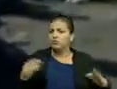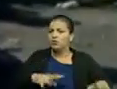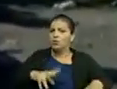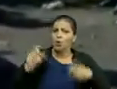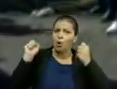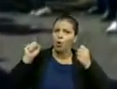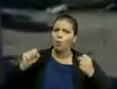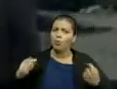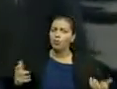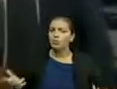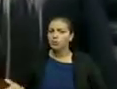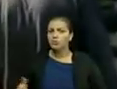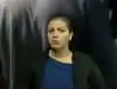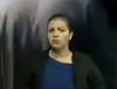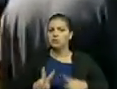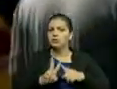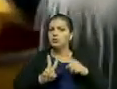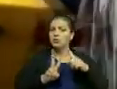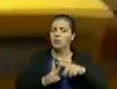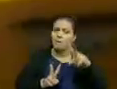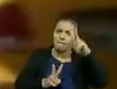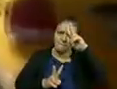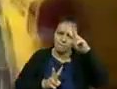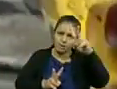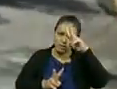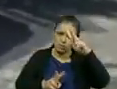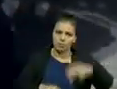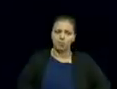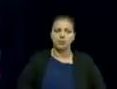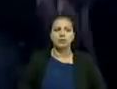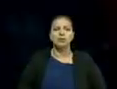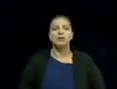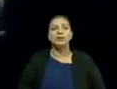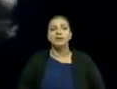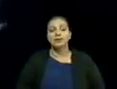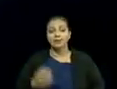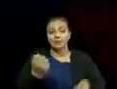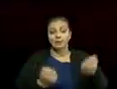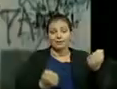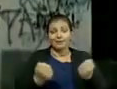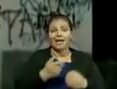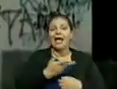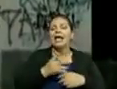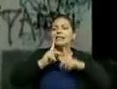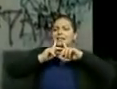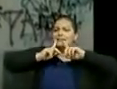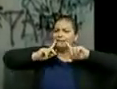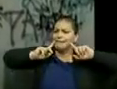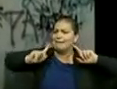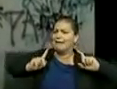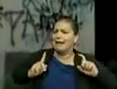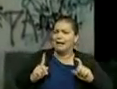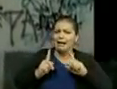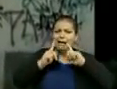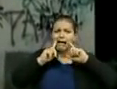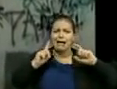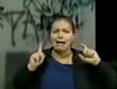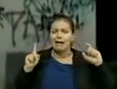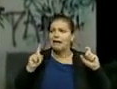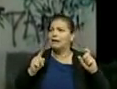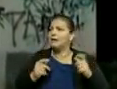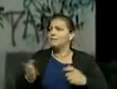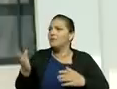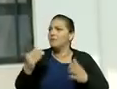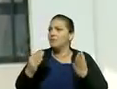pasar de los minutos se iban sumando más personas, los vecinos se encontraron con todo cerrado, y al ver que nadie respondía se fueron en contra de la